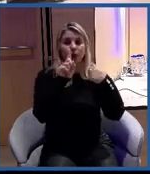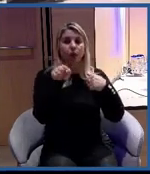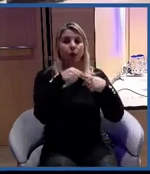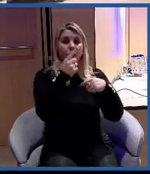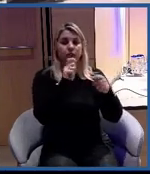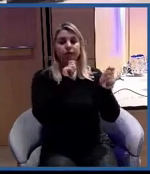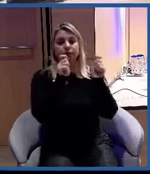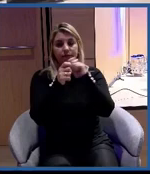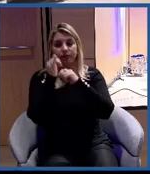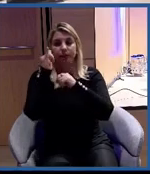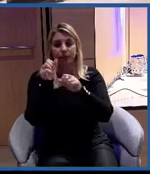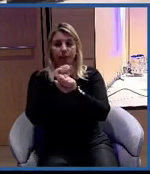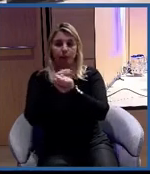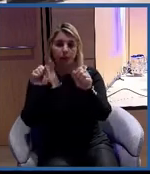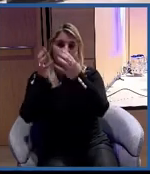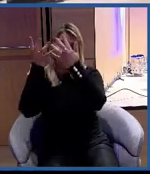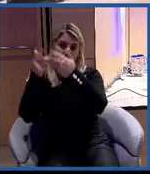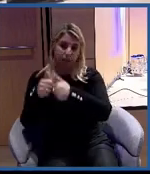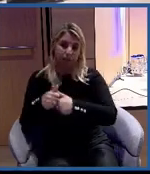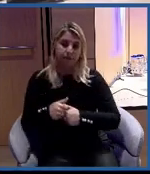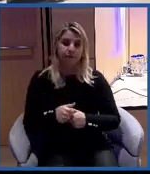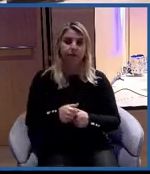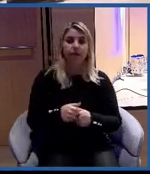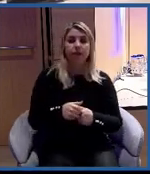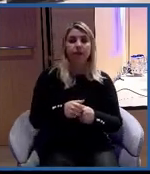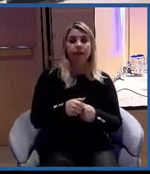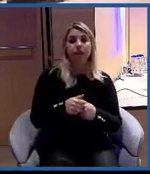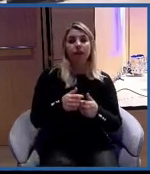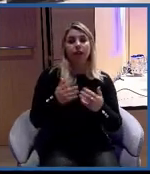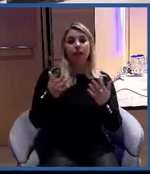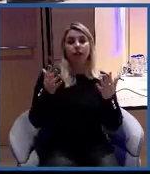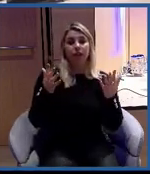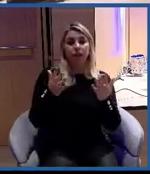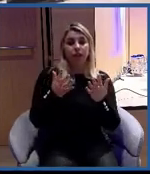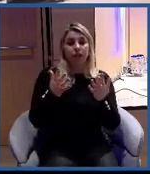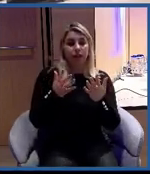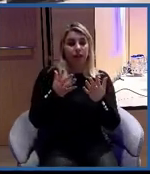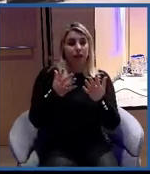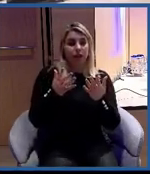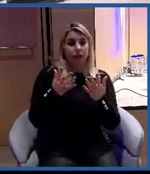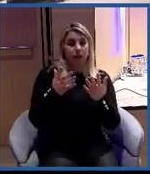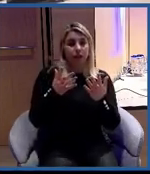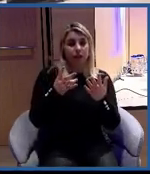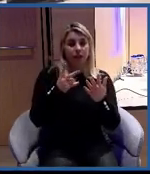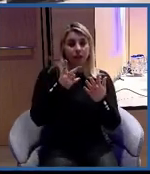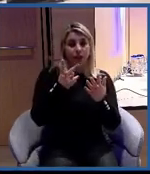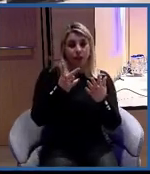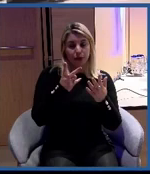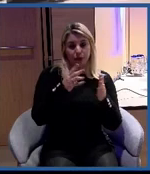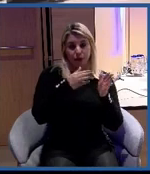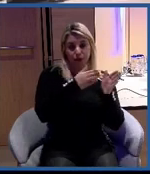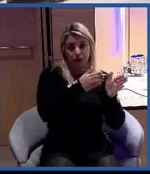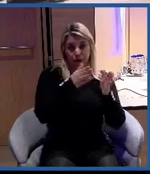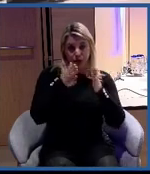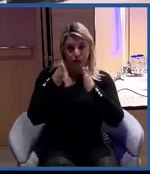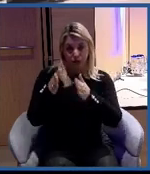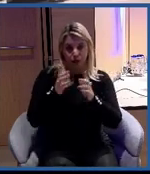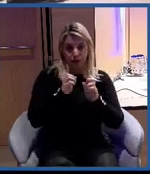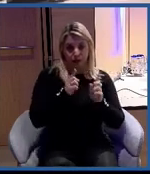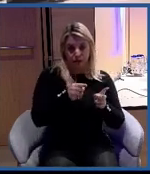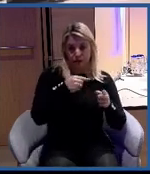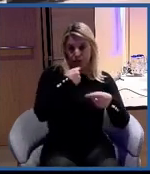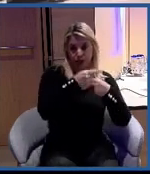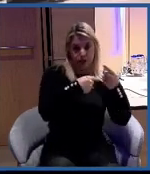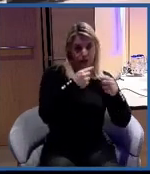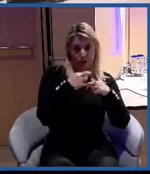cerrar hay dos caminos yo tenía que cerrar con un meme hay dos caminos y uno es seguir como seguimos